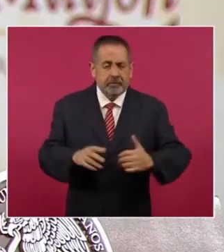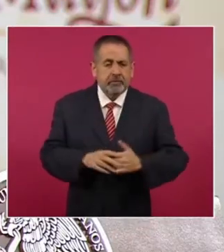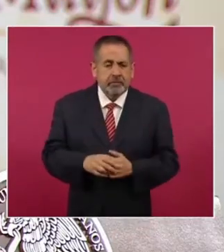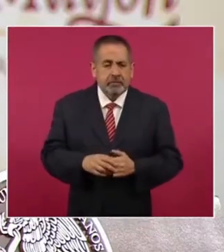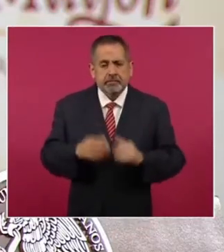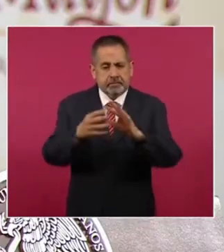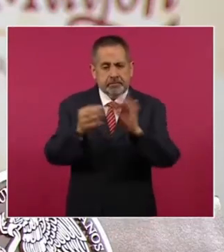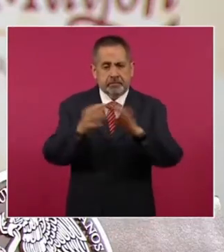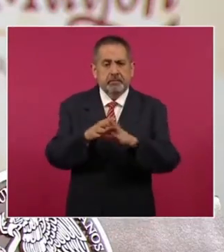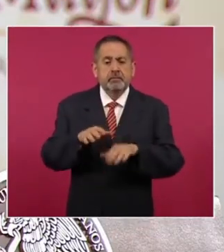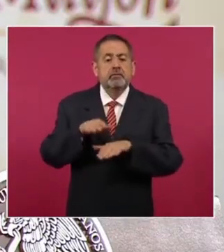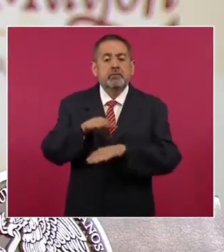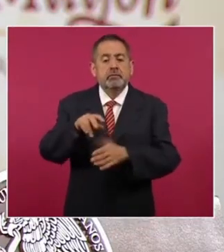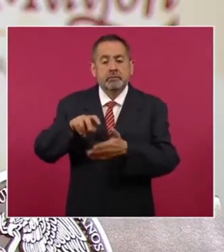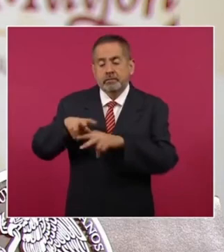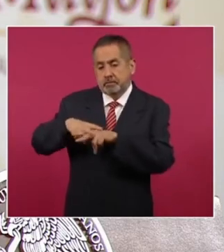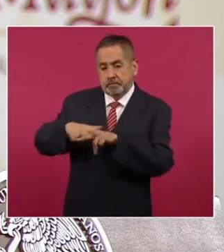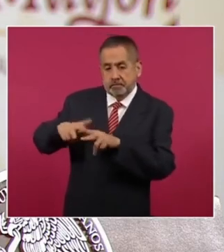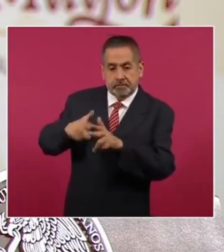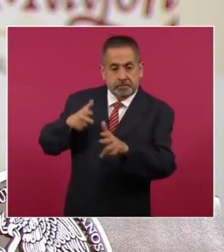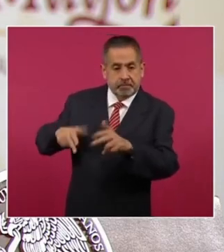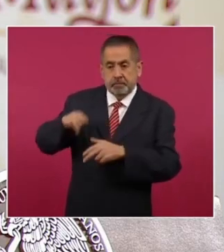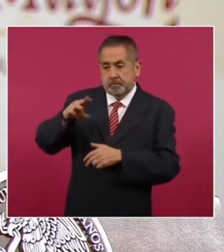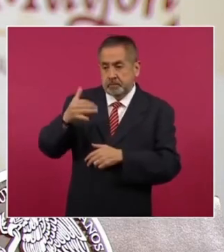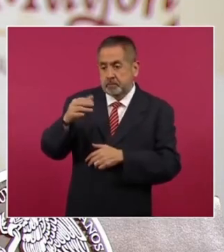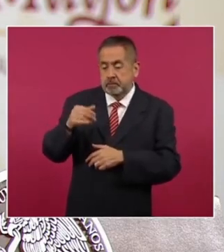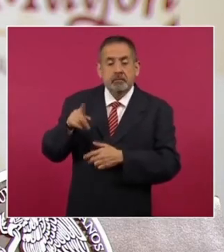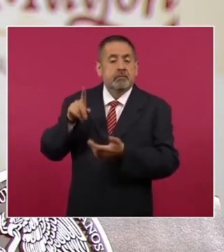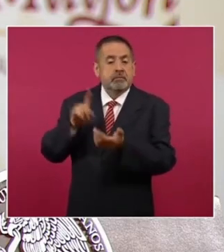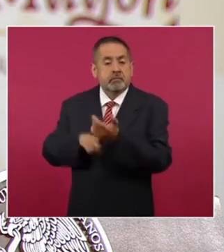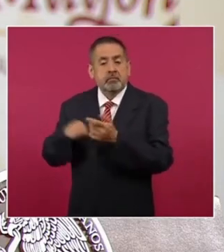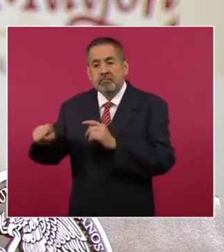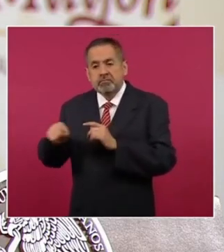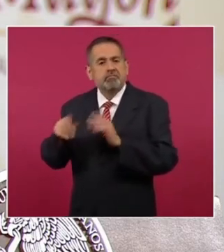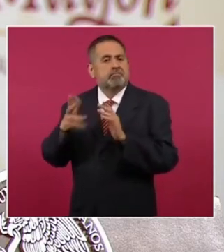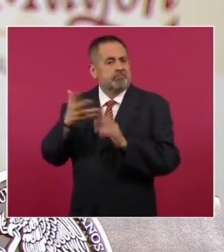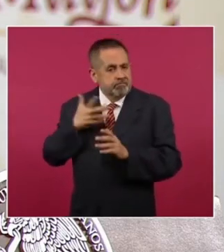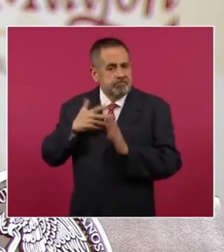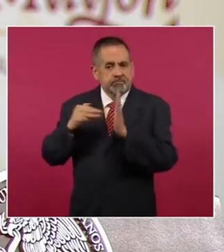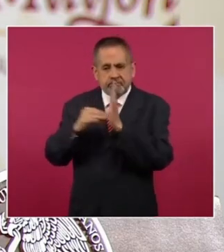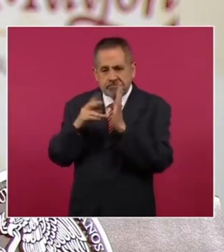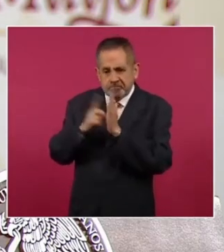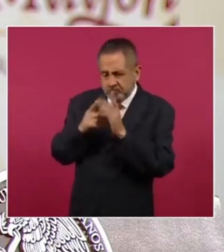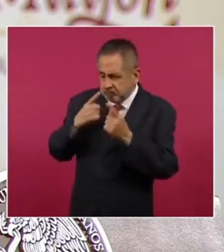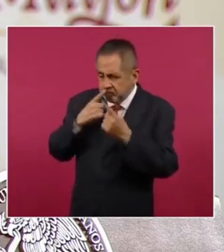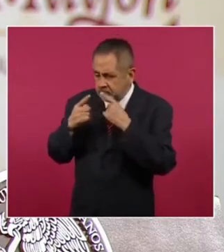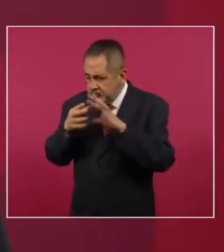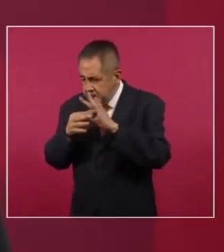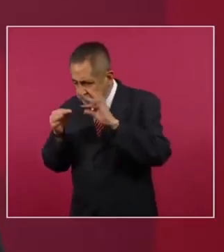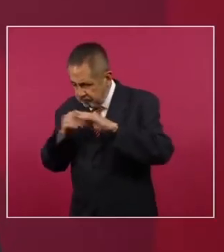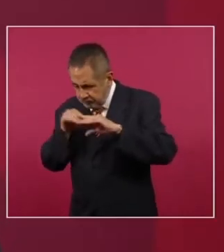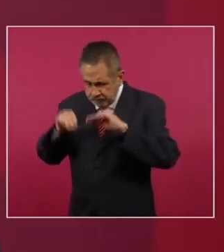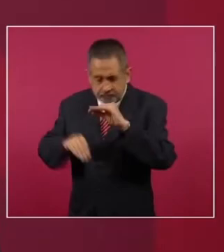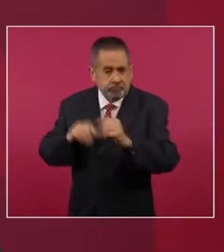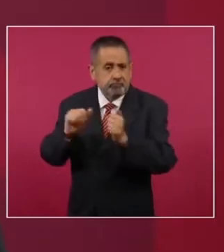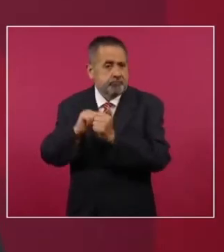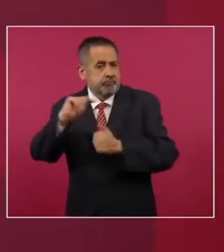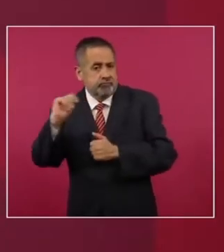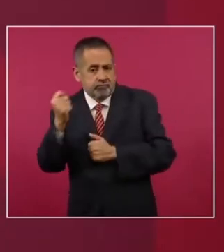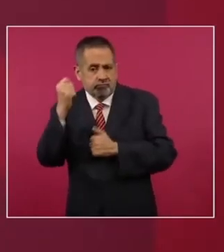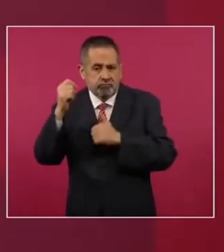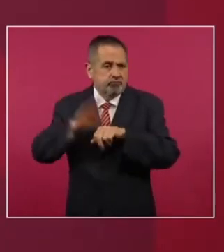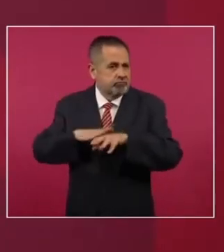el caso del Tren Maya, el salvamento se basa en una metodología que emplea recursos tecnológicos de